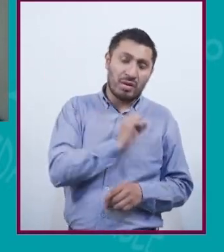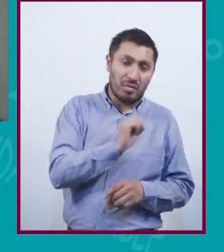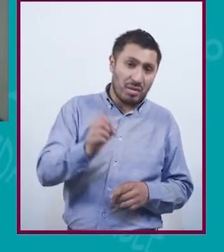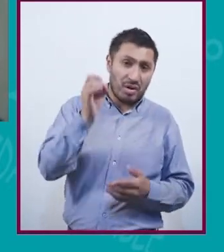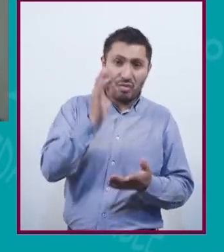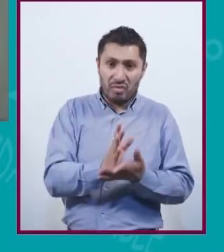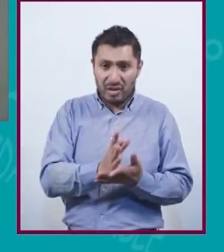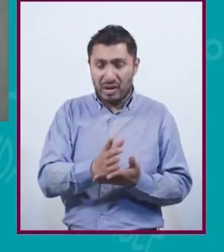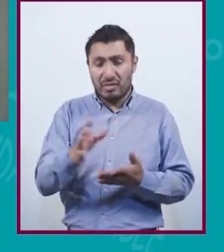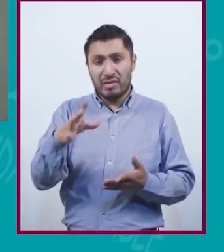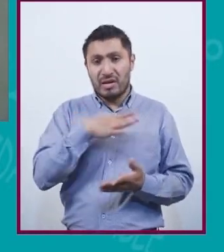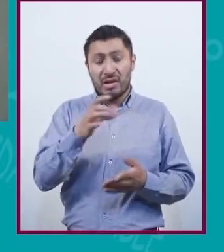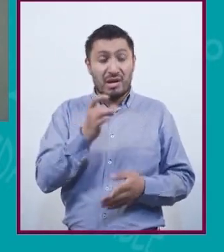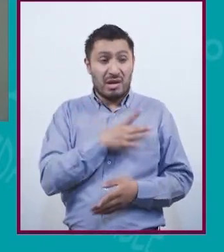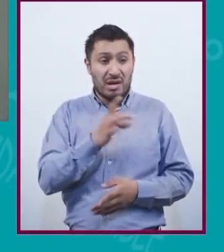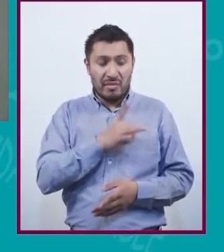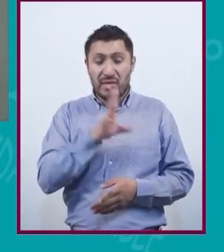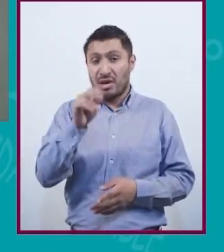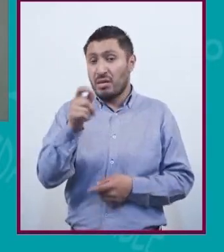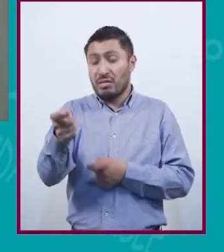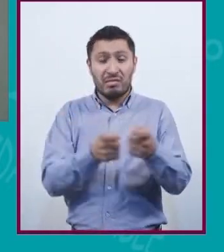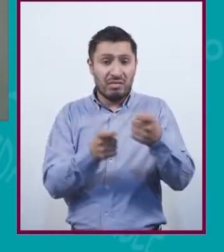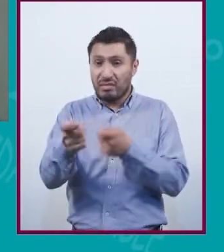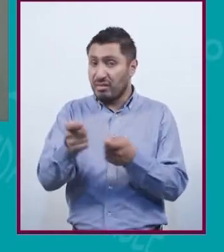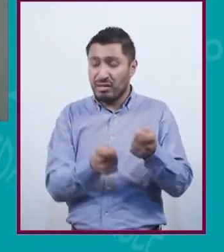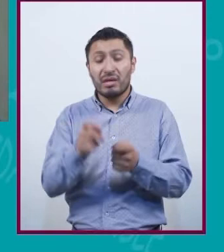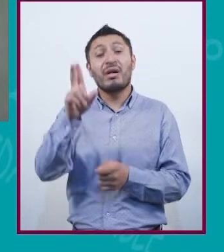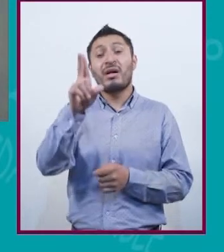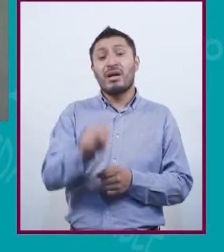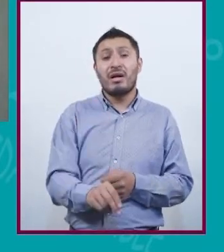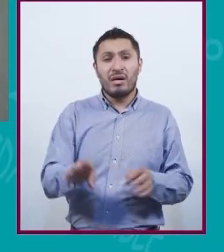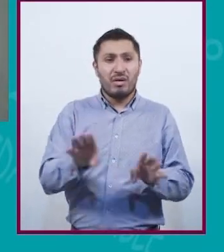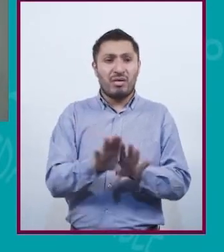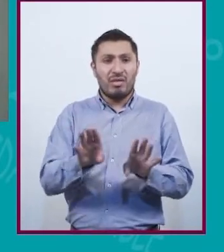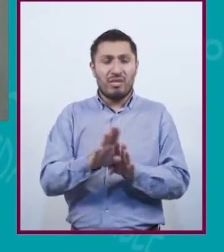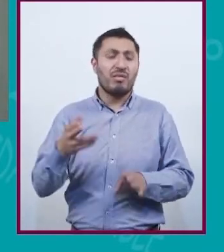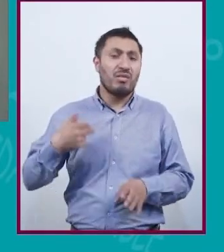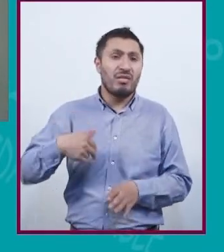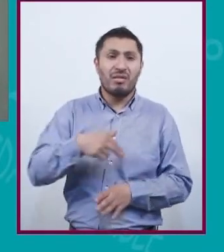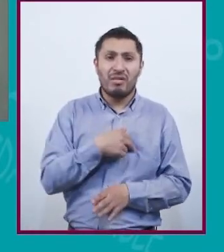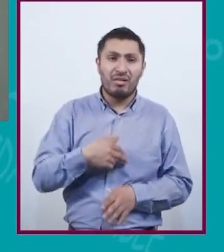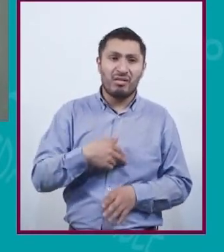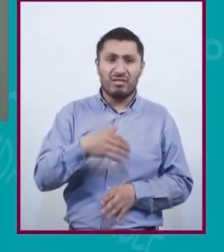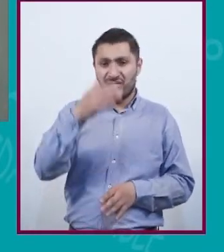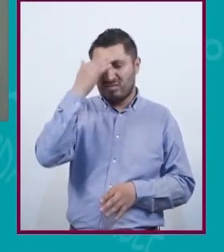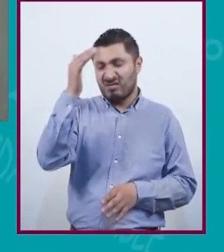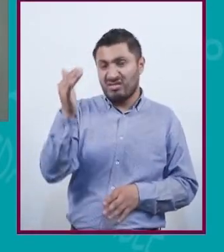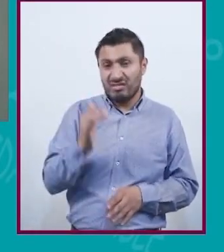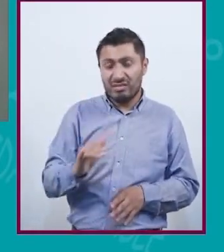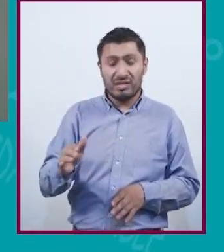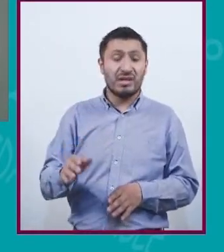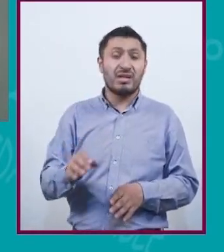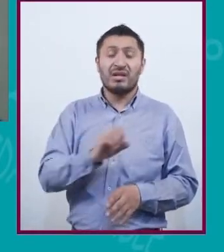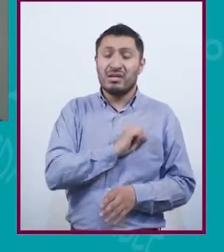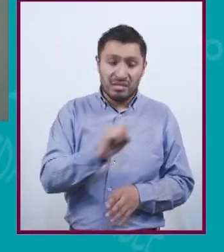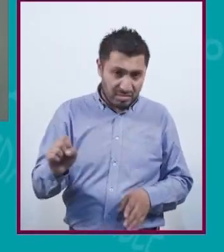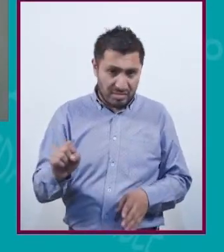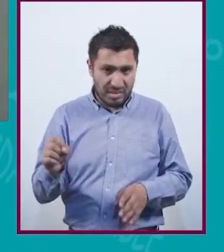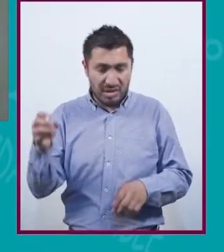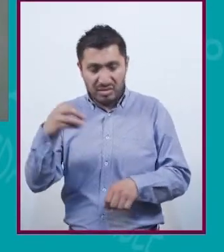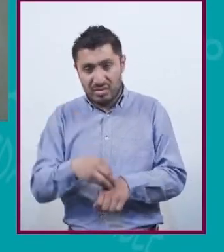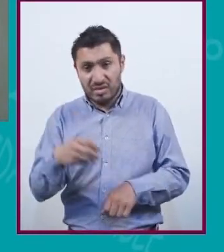ni siquiera sabemos si es bueno o es malo. Simplemente por tenerle miedo a no controlarlo, nos hace hacer cosas